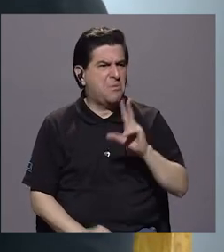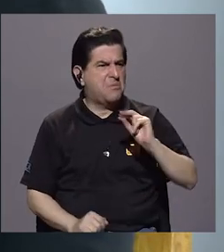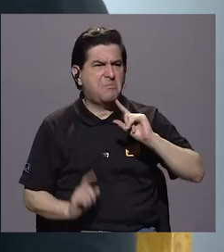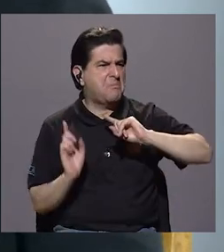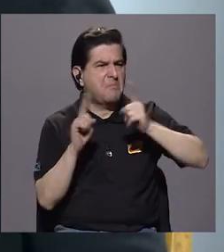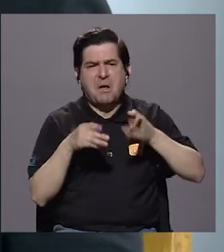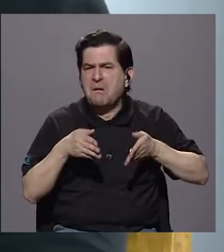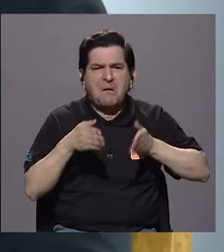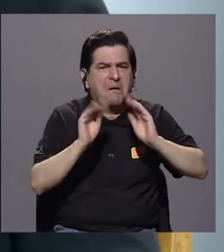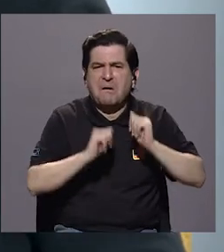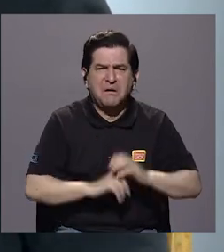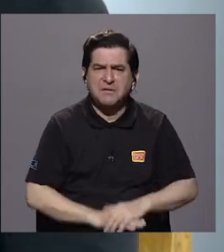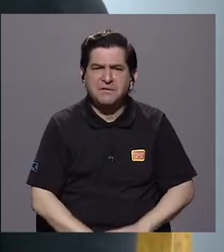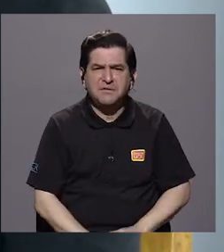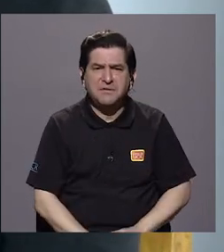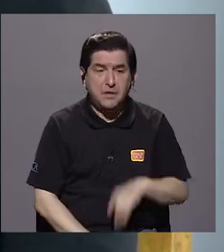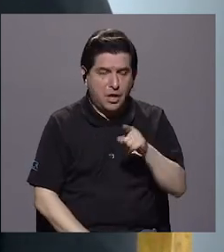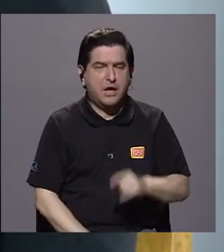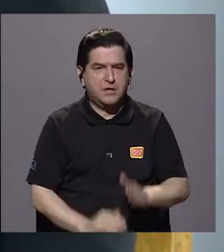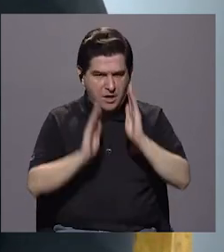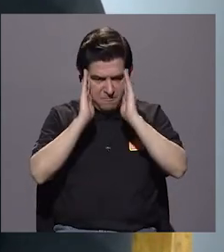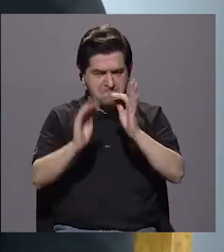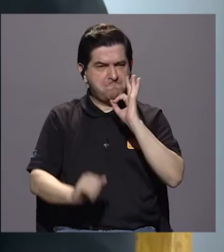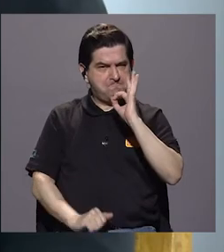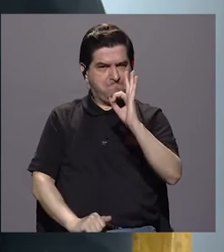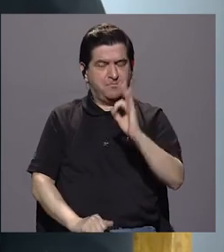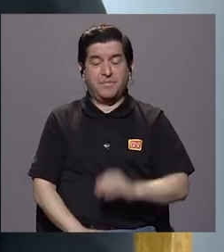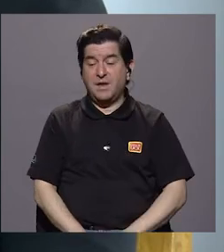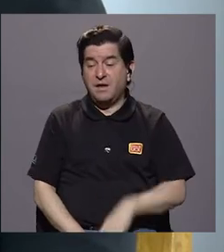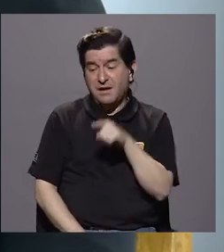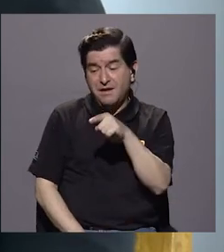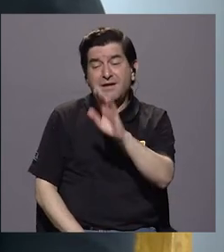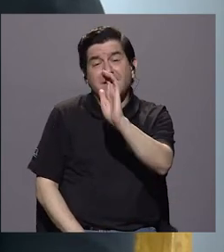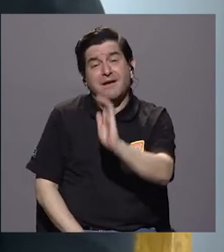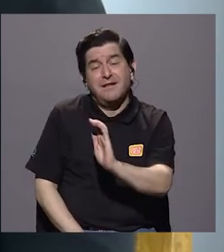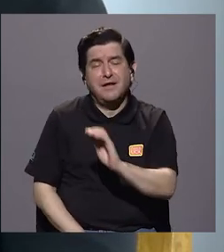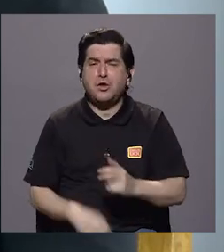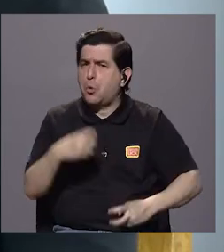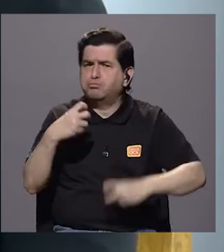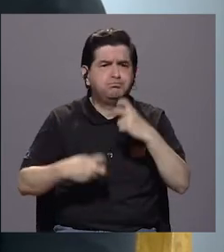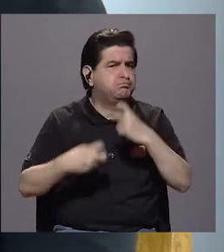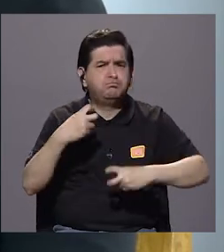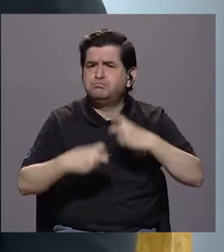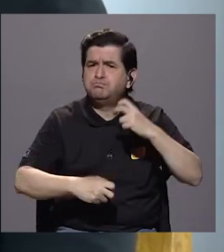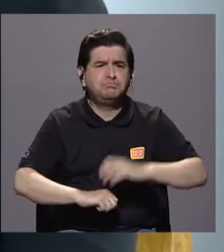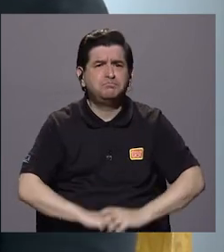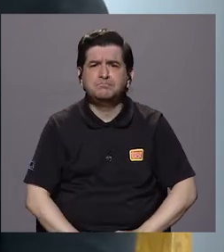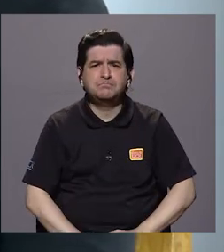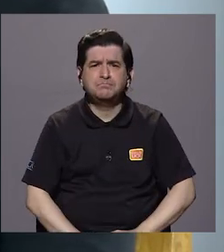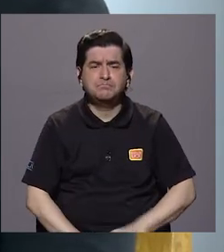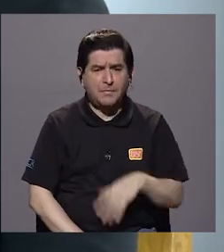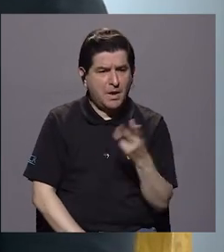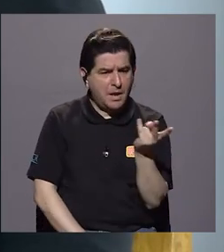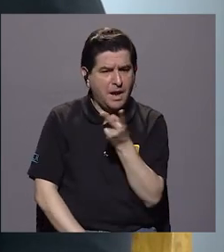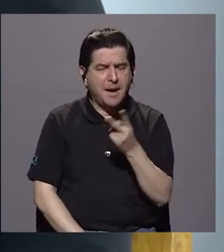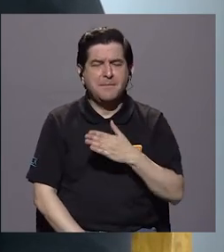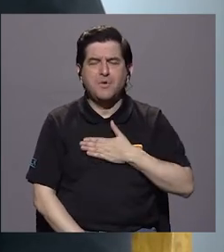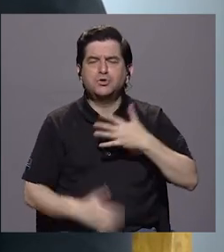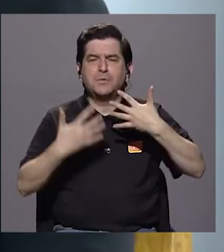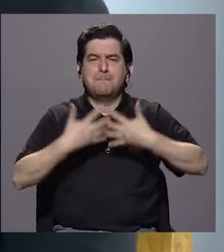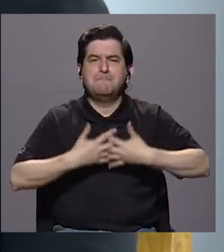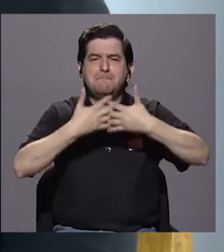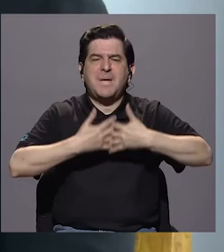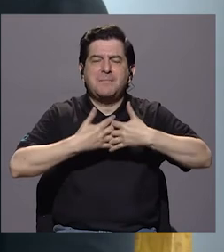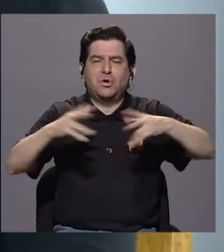muy, muy centradita. Y el bebé también no me ha dado problemas, así que ellos son el motor de mi vida. Yo